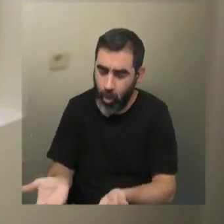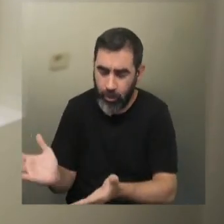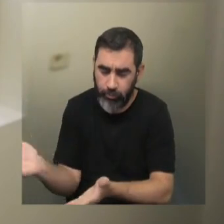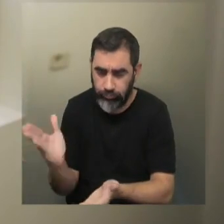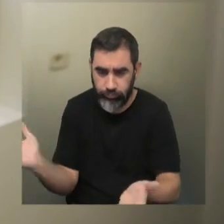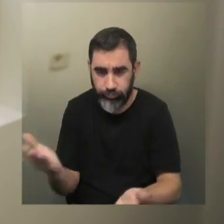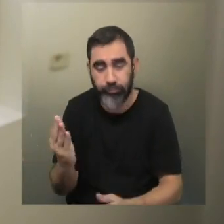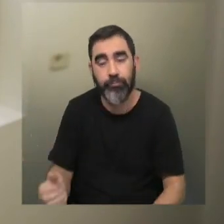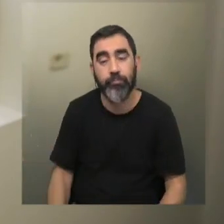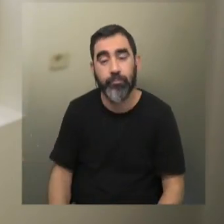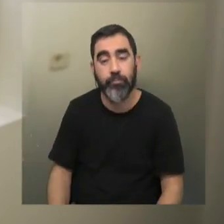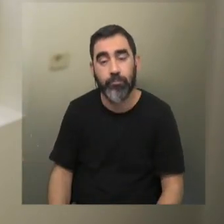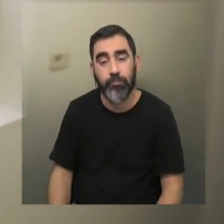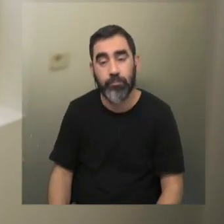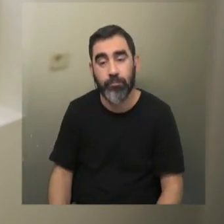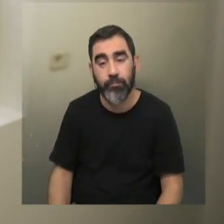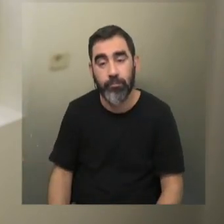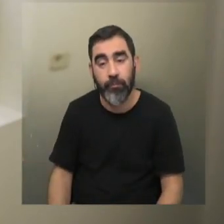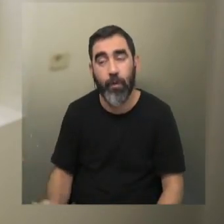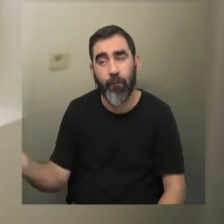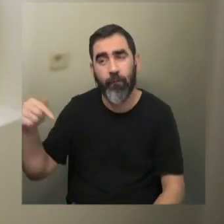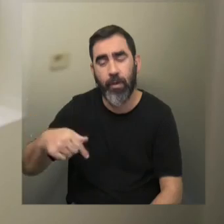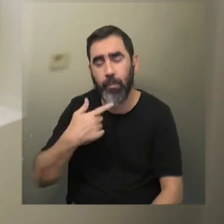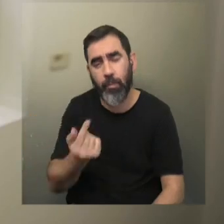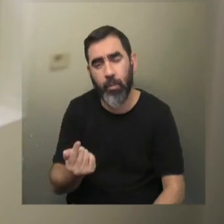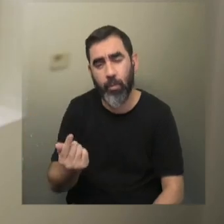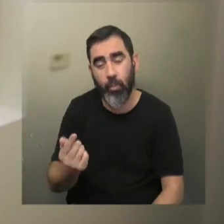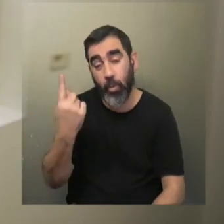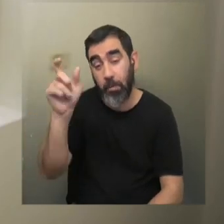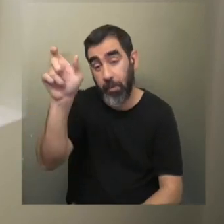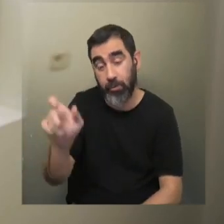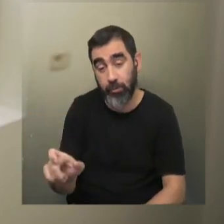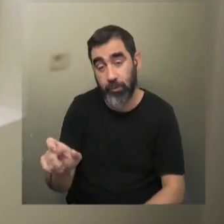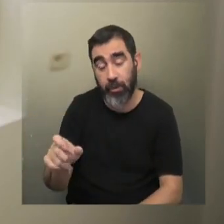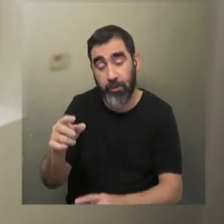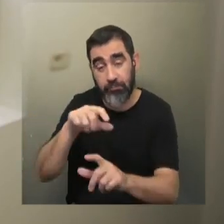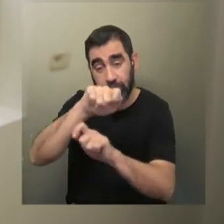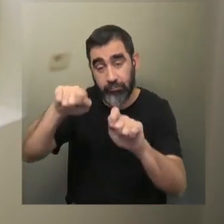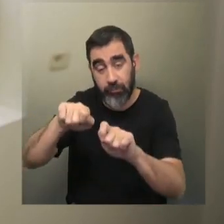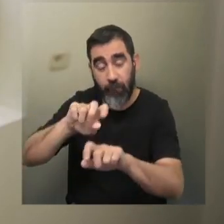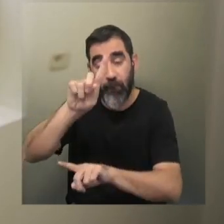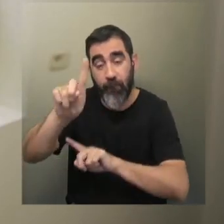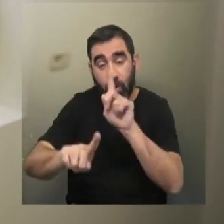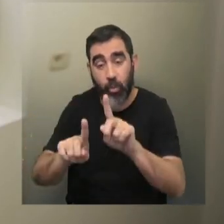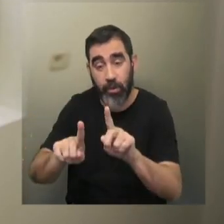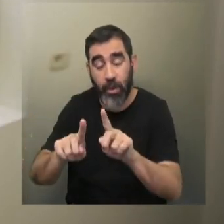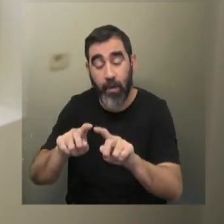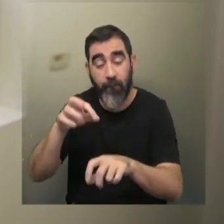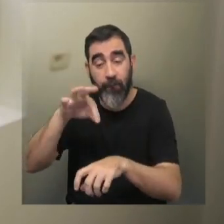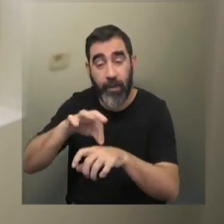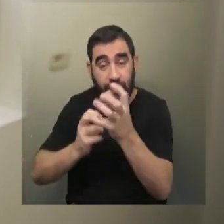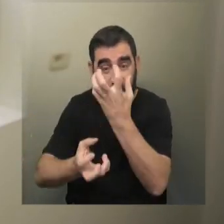sea. En el último caso se nos arrimó una persona que está haciendo una tesis en la Facultad de